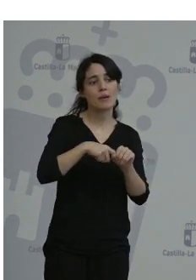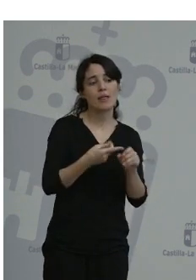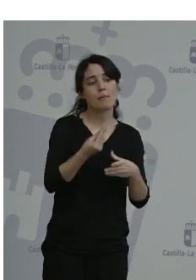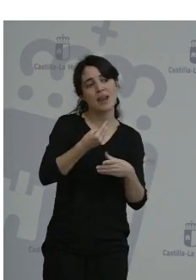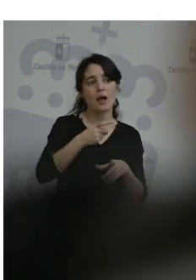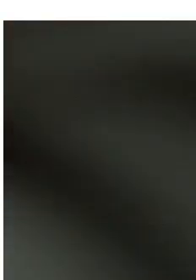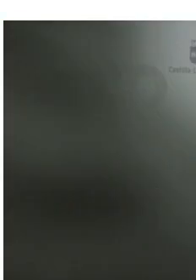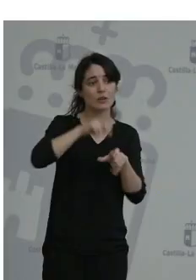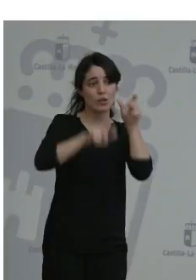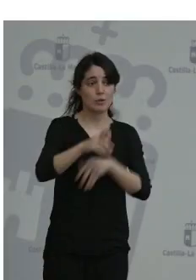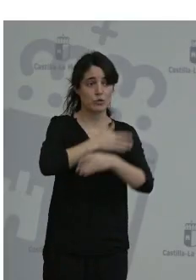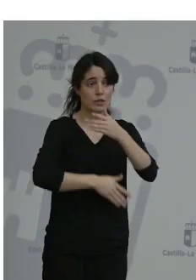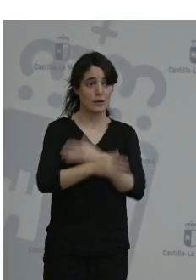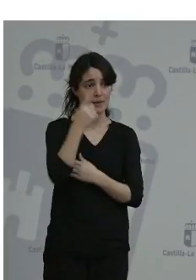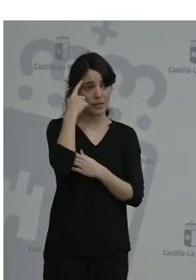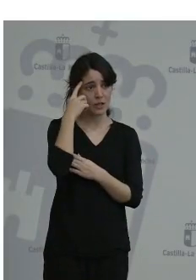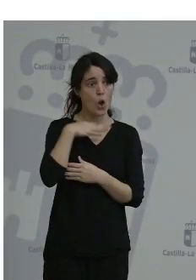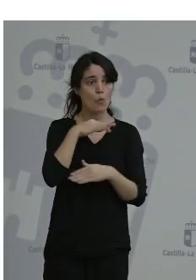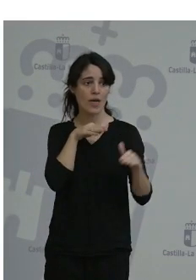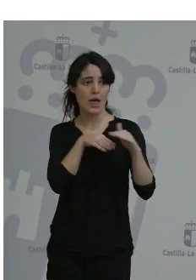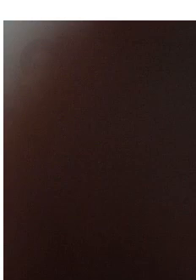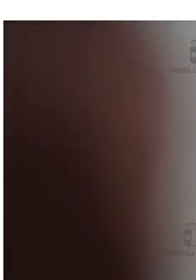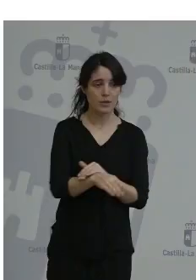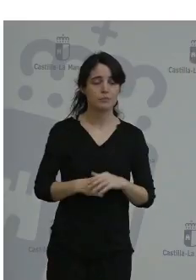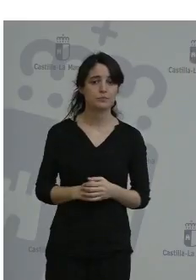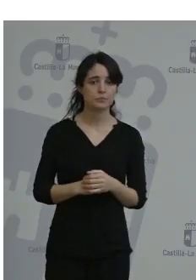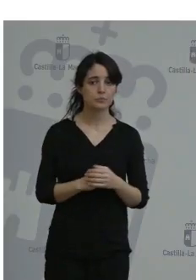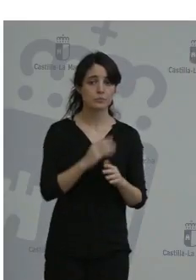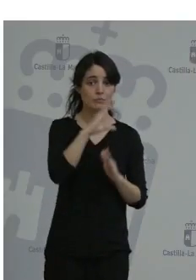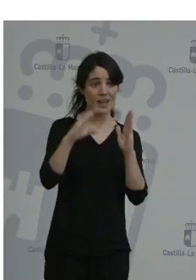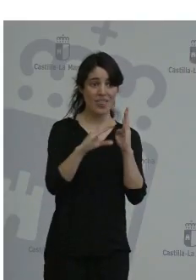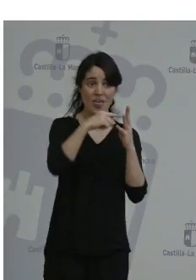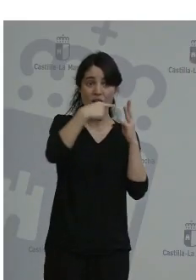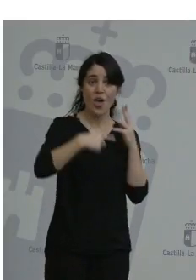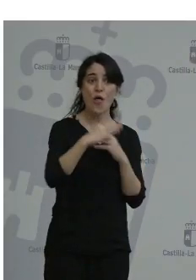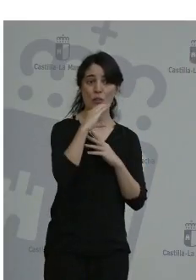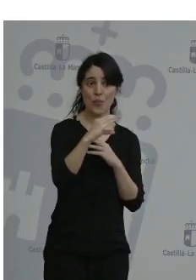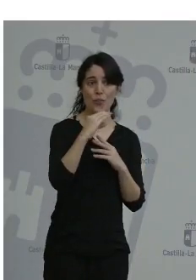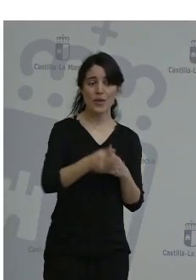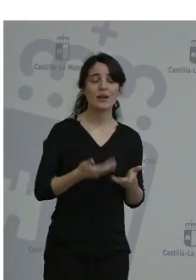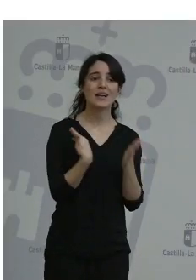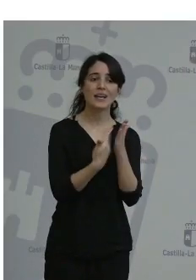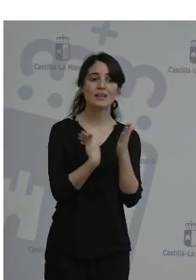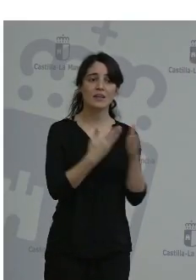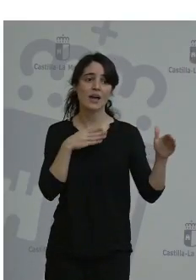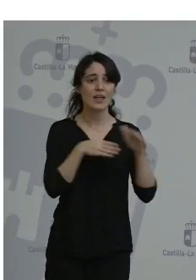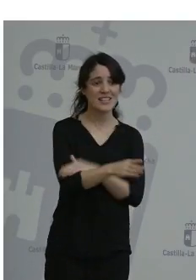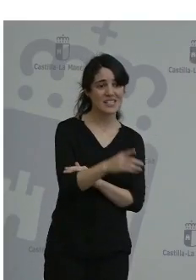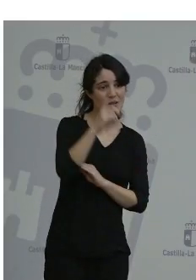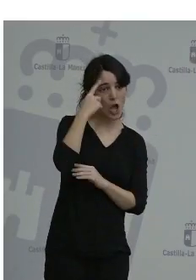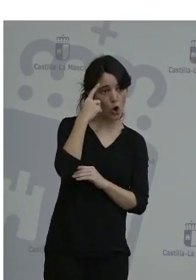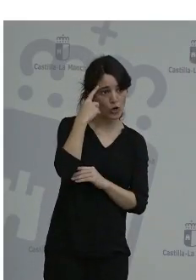que las personas con discapacidad intelectual puedan acceder. C. Garantizar la accesibilidad cognitiva a través de C.